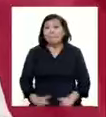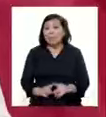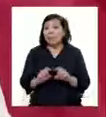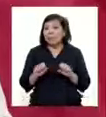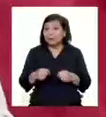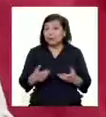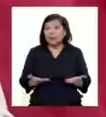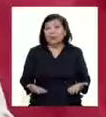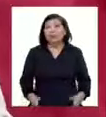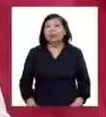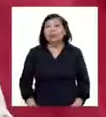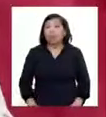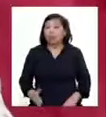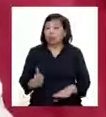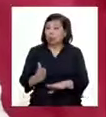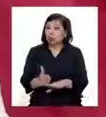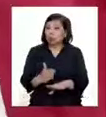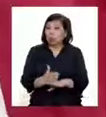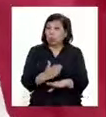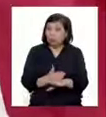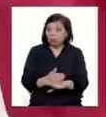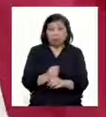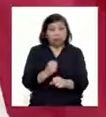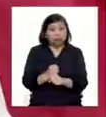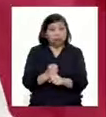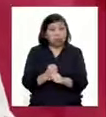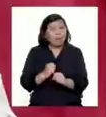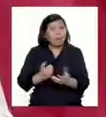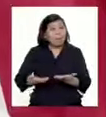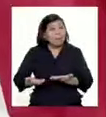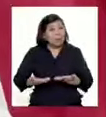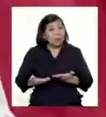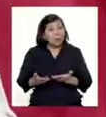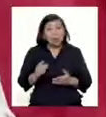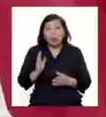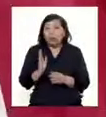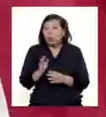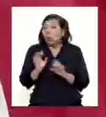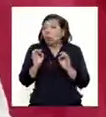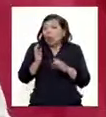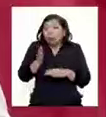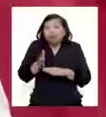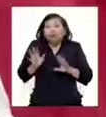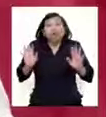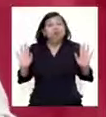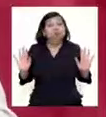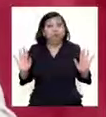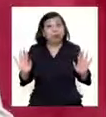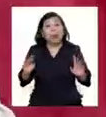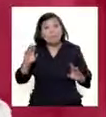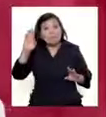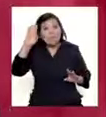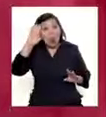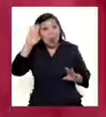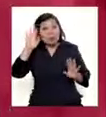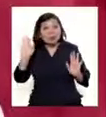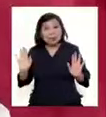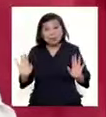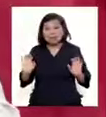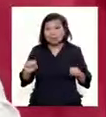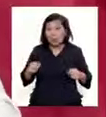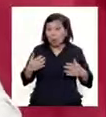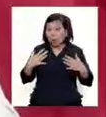sí estamos desarrollando operaciones para que de manera inopinada, como reitero, personal policial de civil